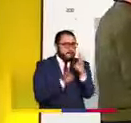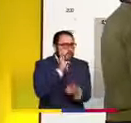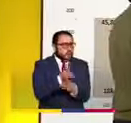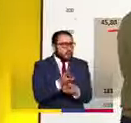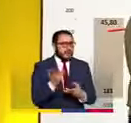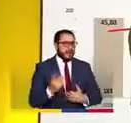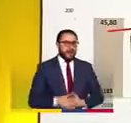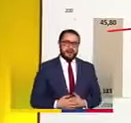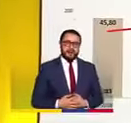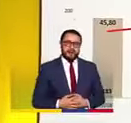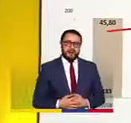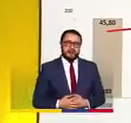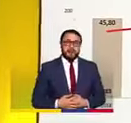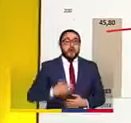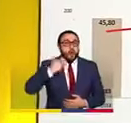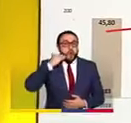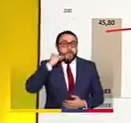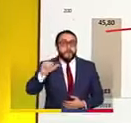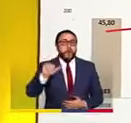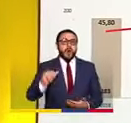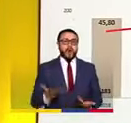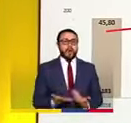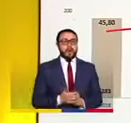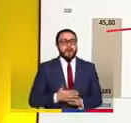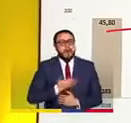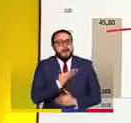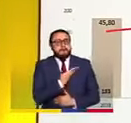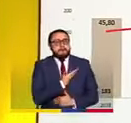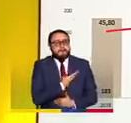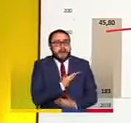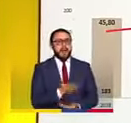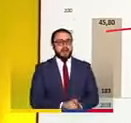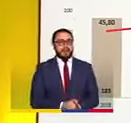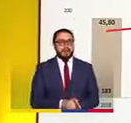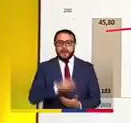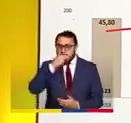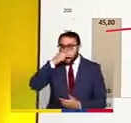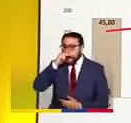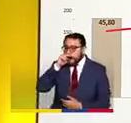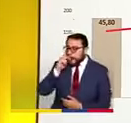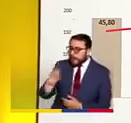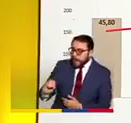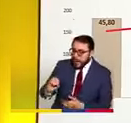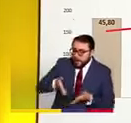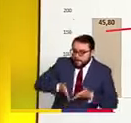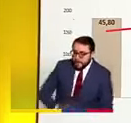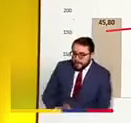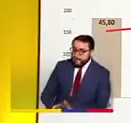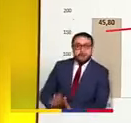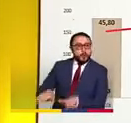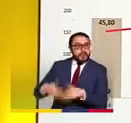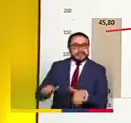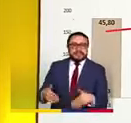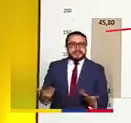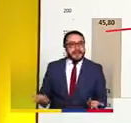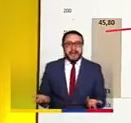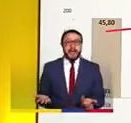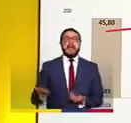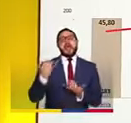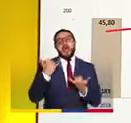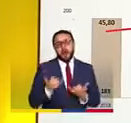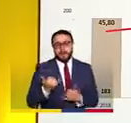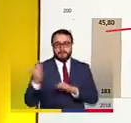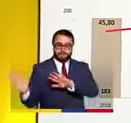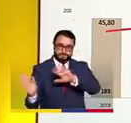mujer, con la madre, con el niño que iba a aparecer. Ahora miren el caso